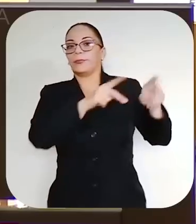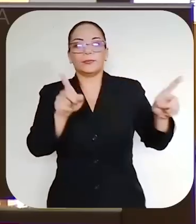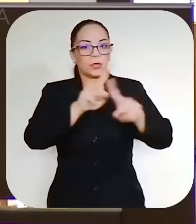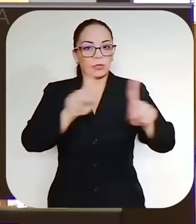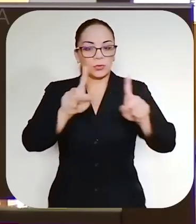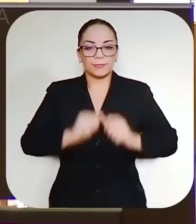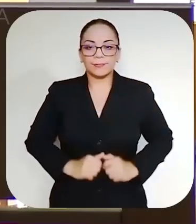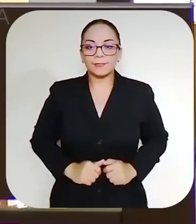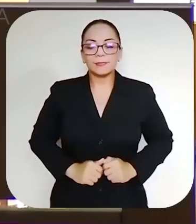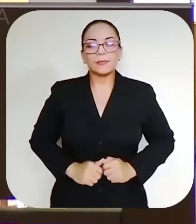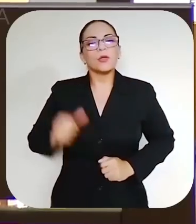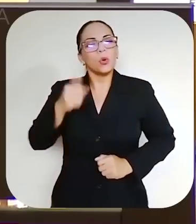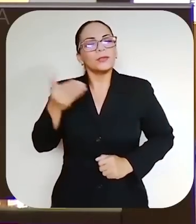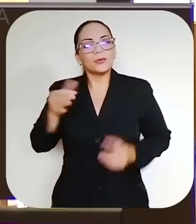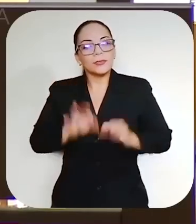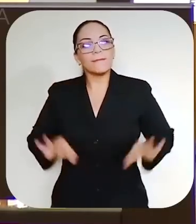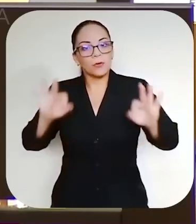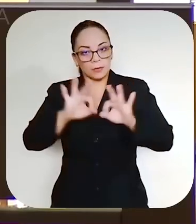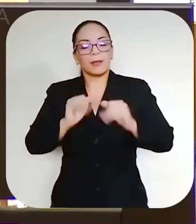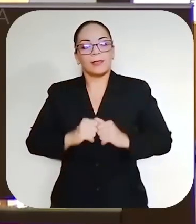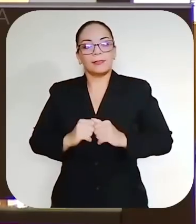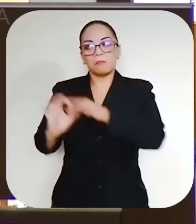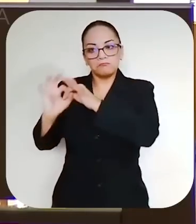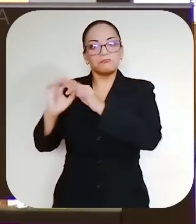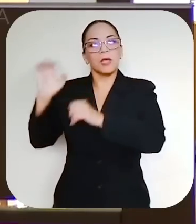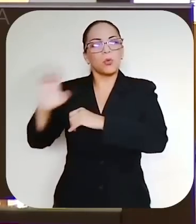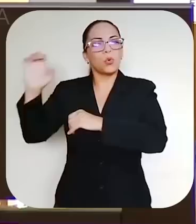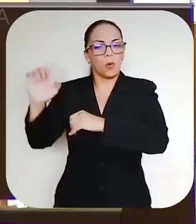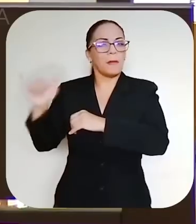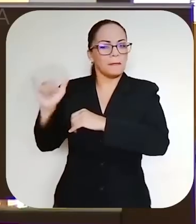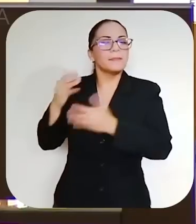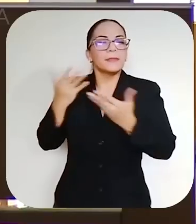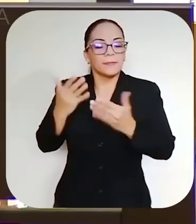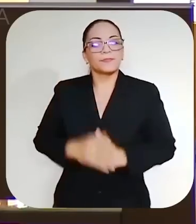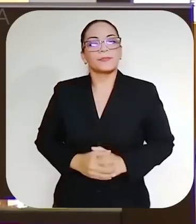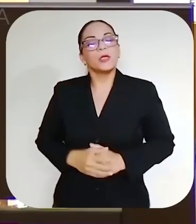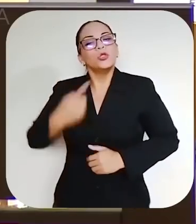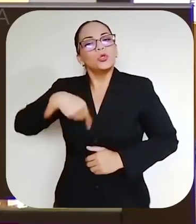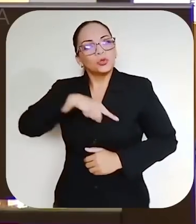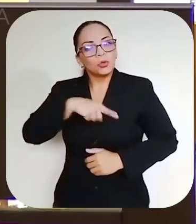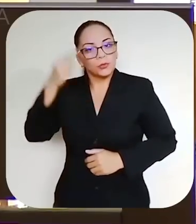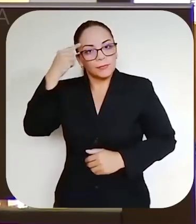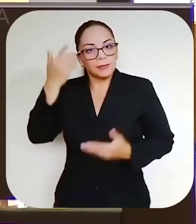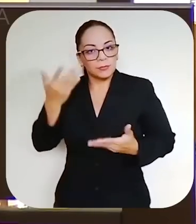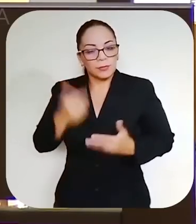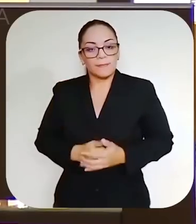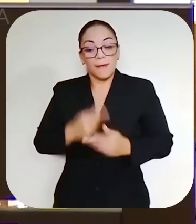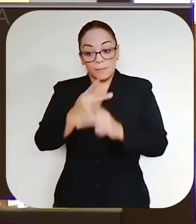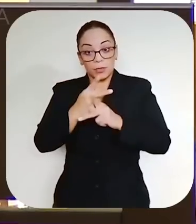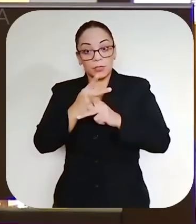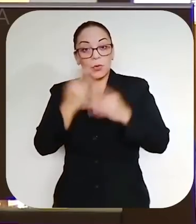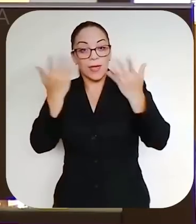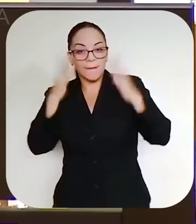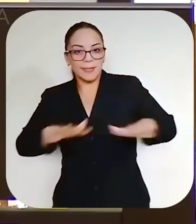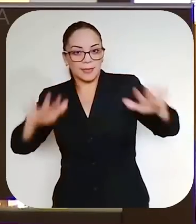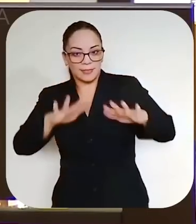también otra cosa que nos une con Europa es que consideramos que la protección